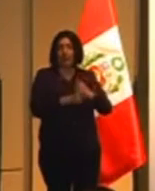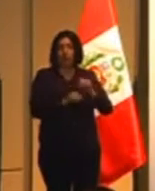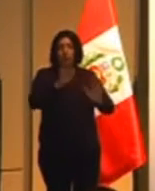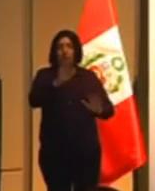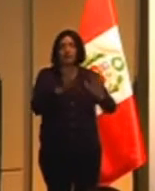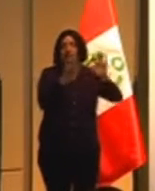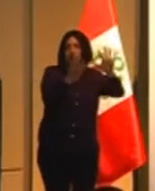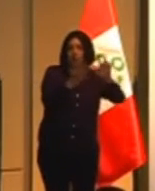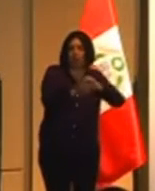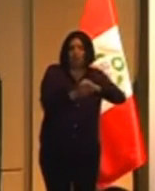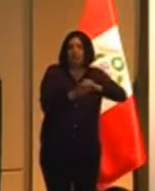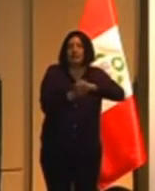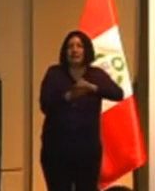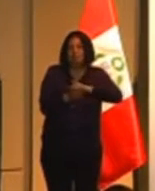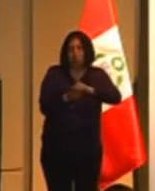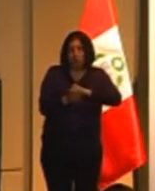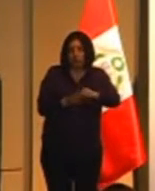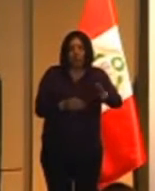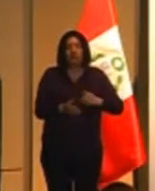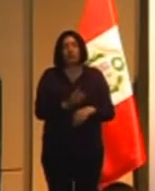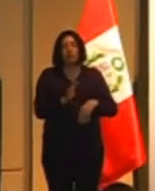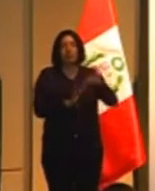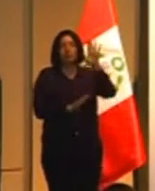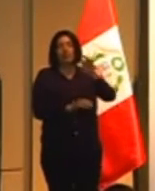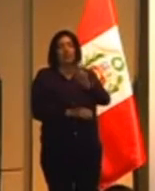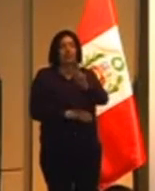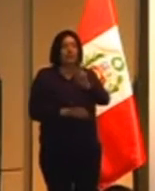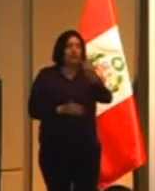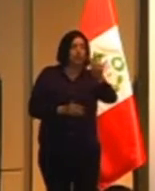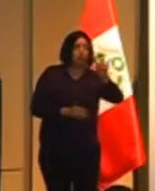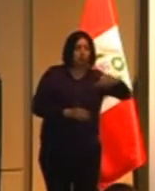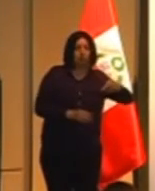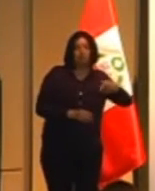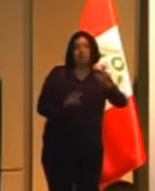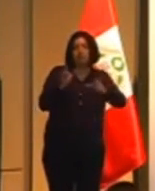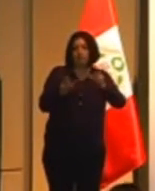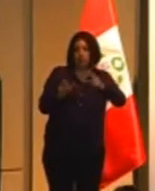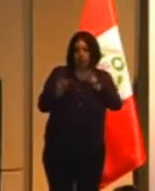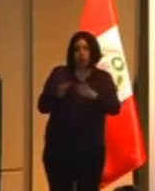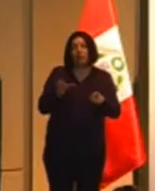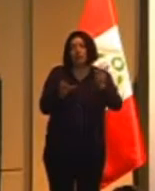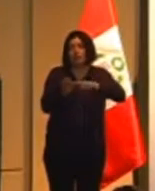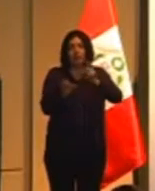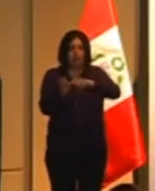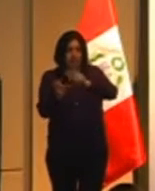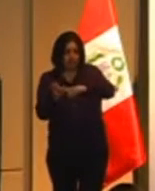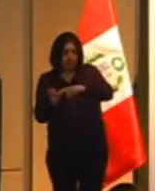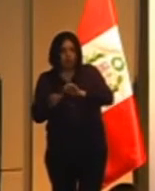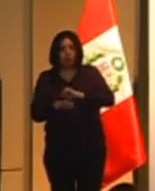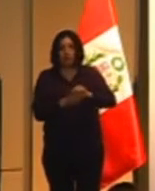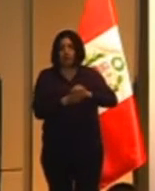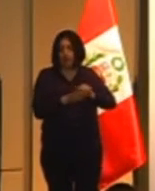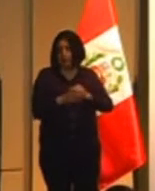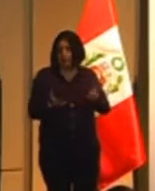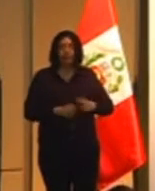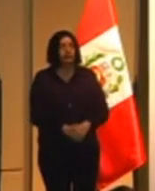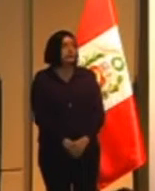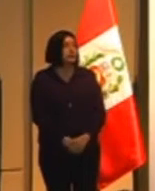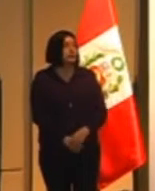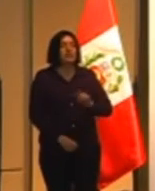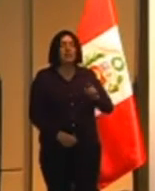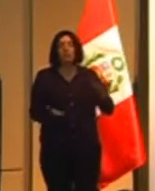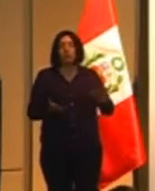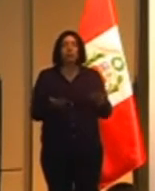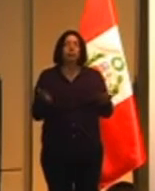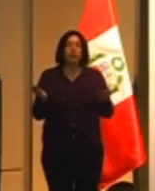19 simulacros con más de 24.000 personas involucradas, esto en